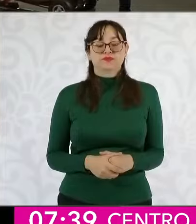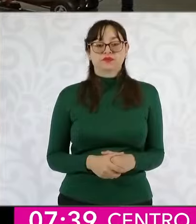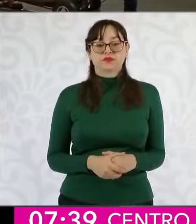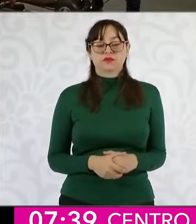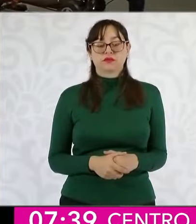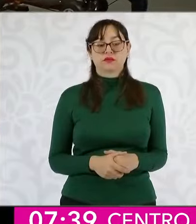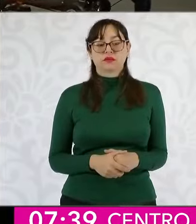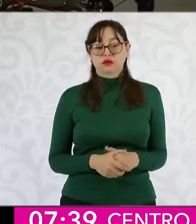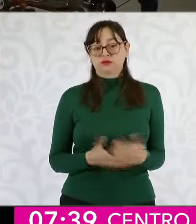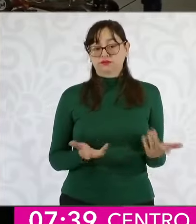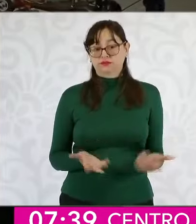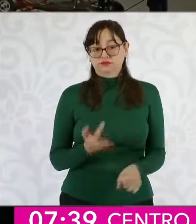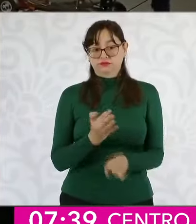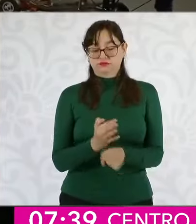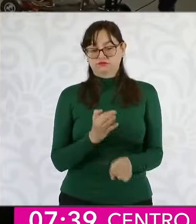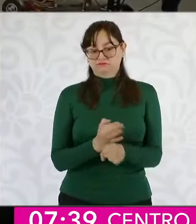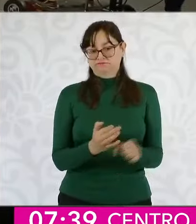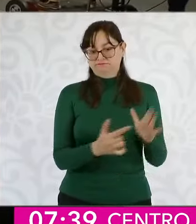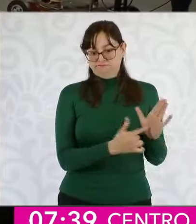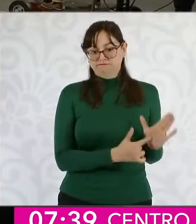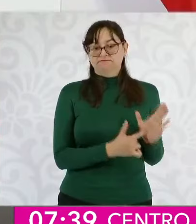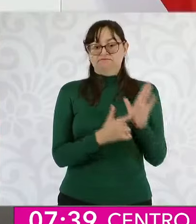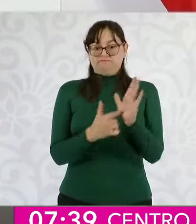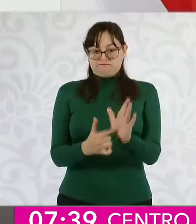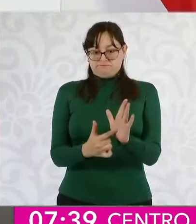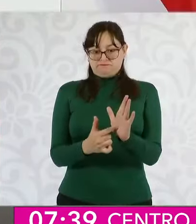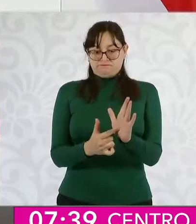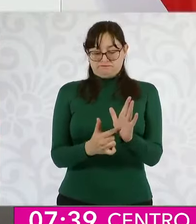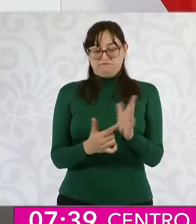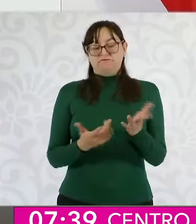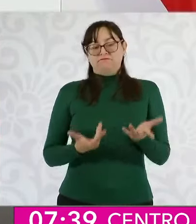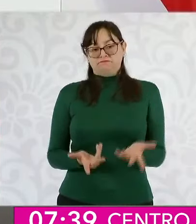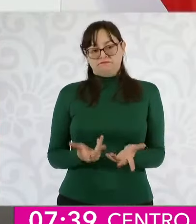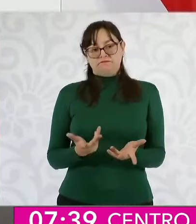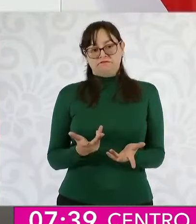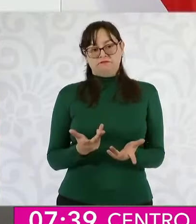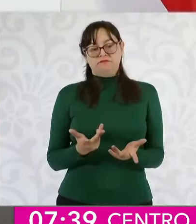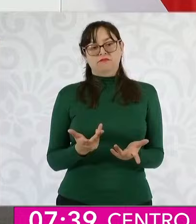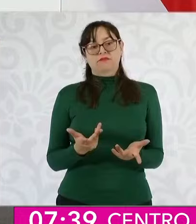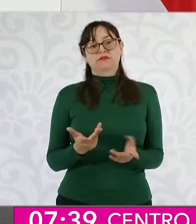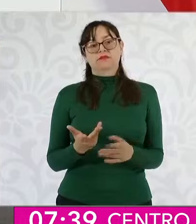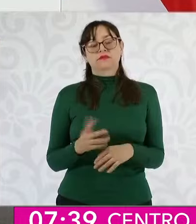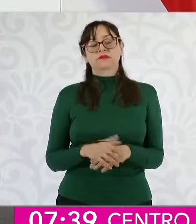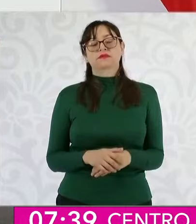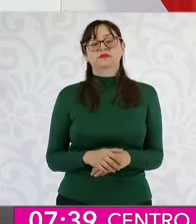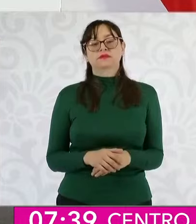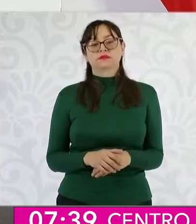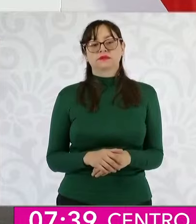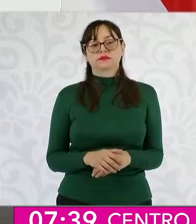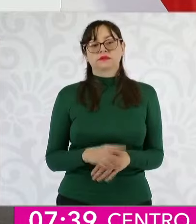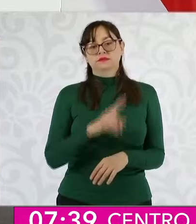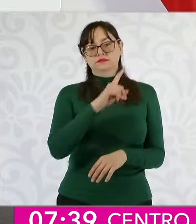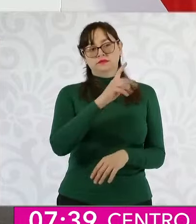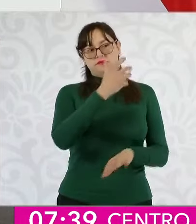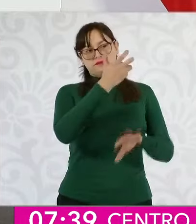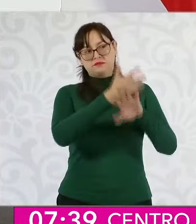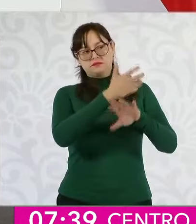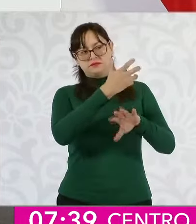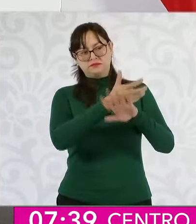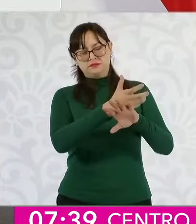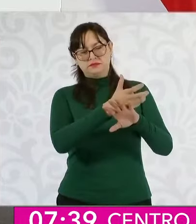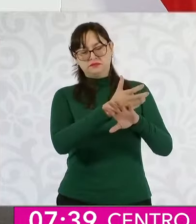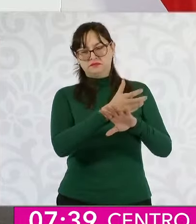presidenta Sheinbaum, presentarles cuál sería el impacto. La siguiente, por favor. En Estados Unidos. Bueno,